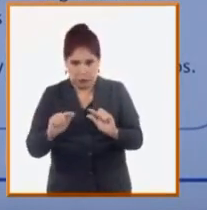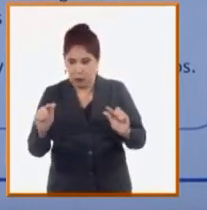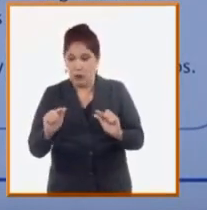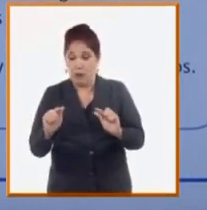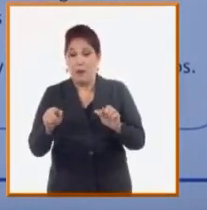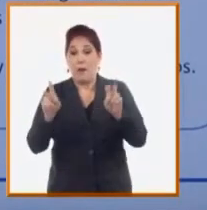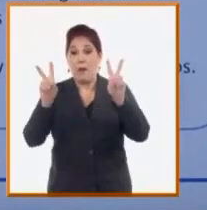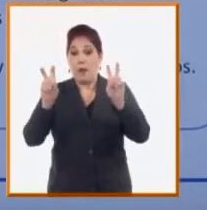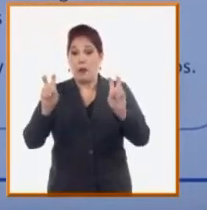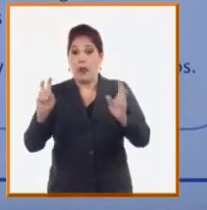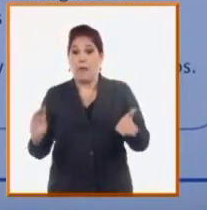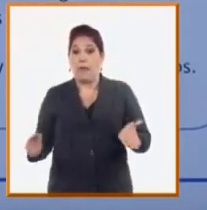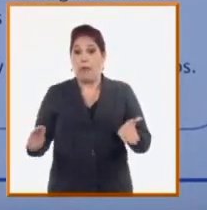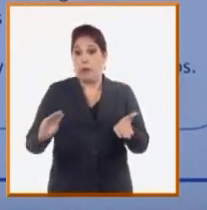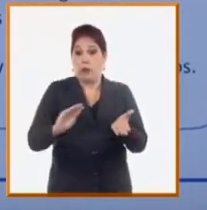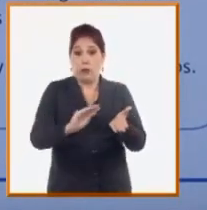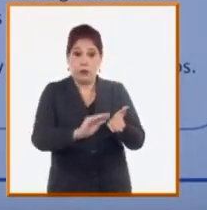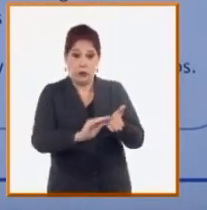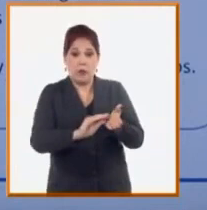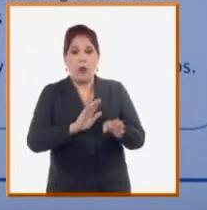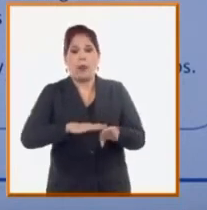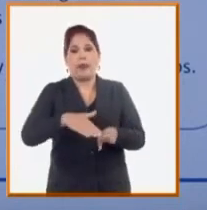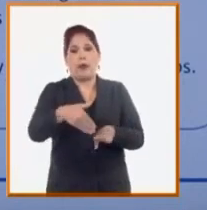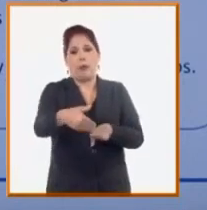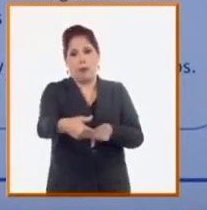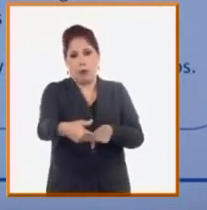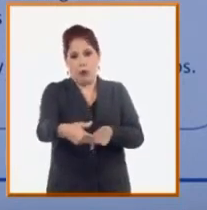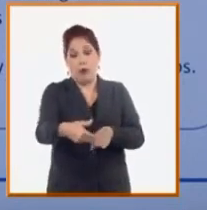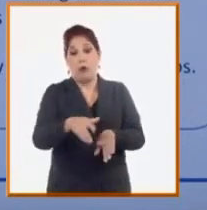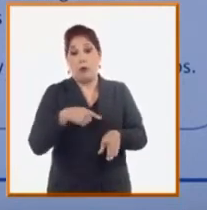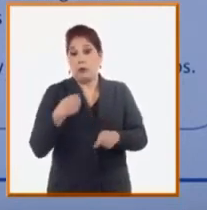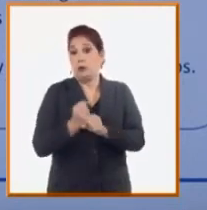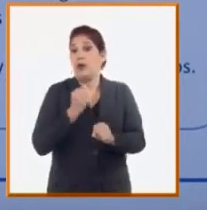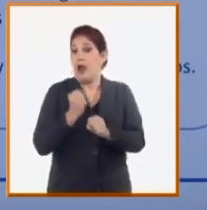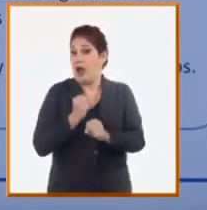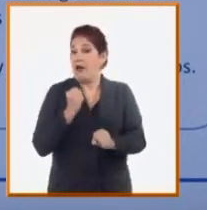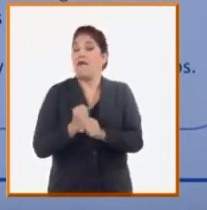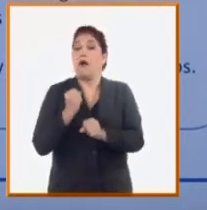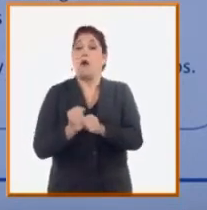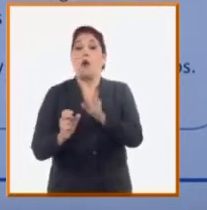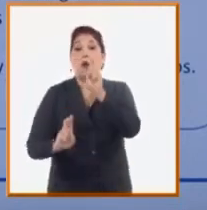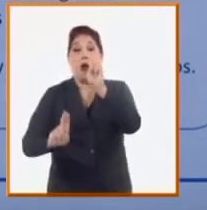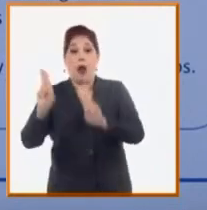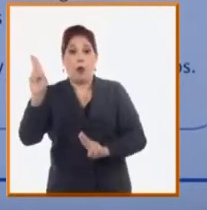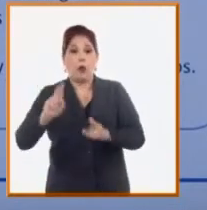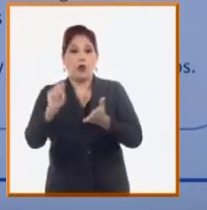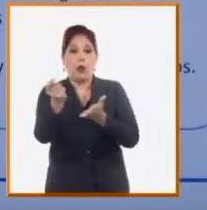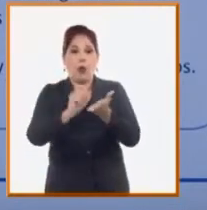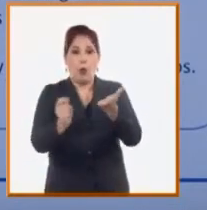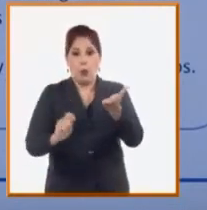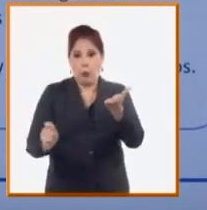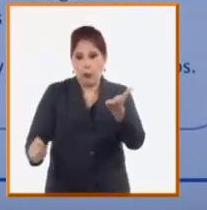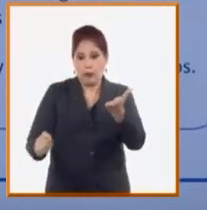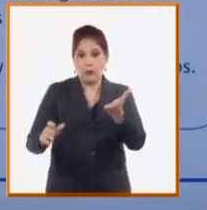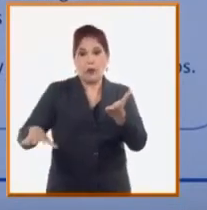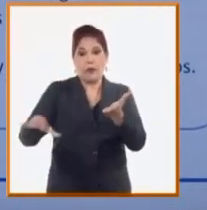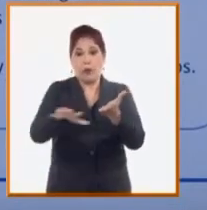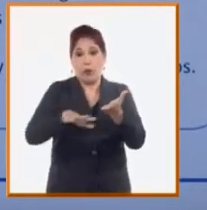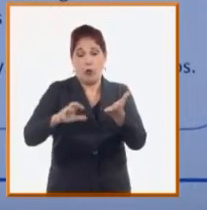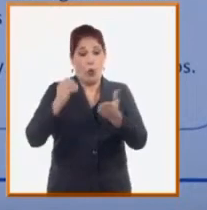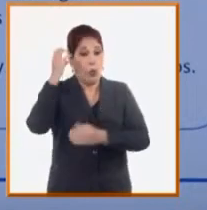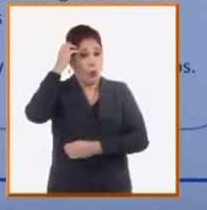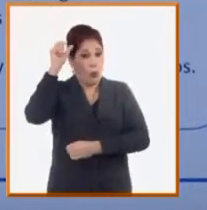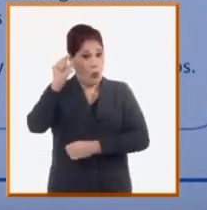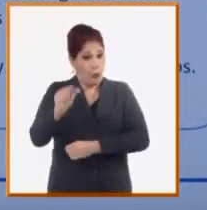que incorporamos con posterioridad, que se trabajó y se consensuó un documento entre todos los organismos de la Administración Central del